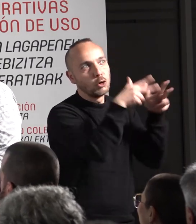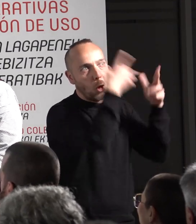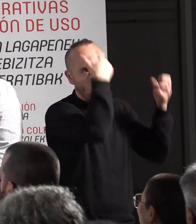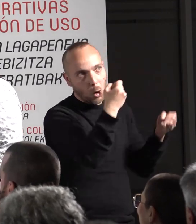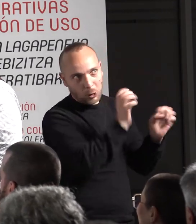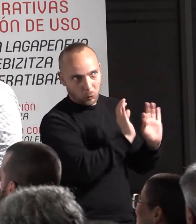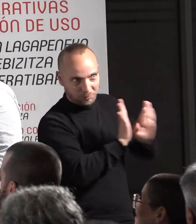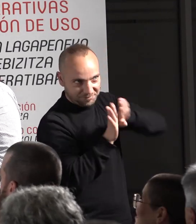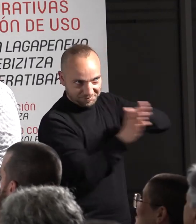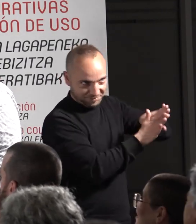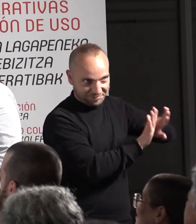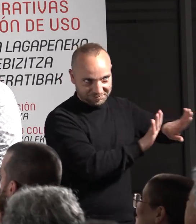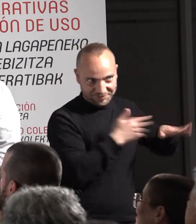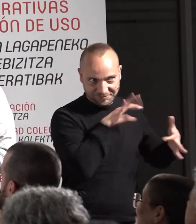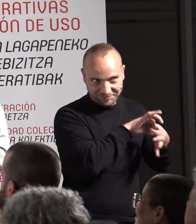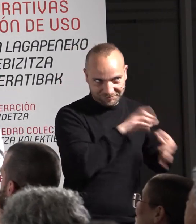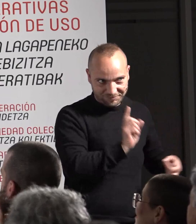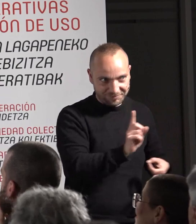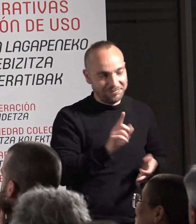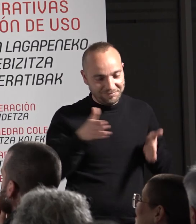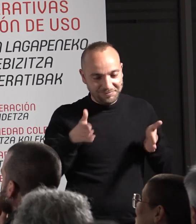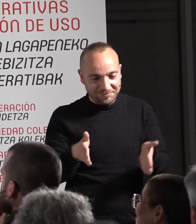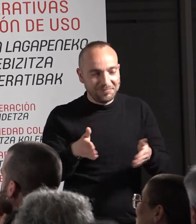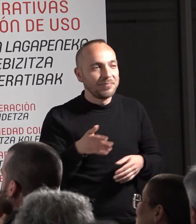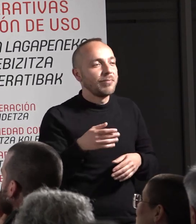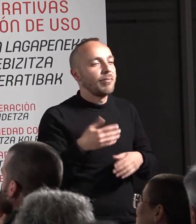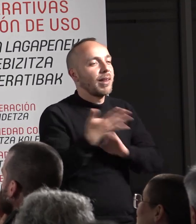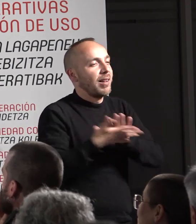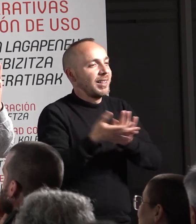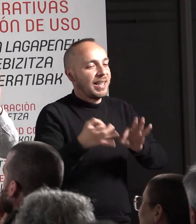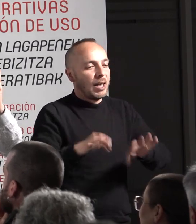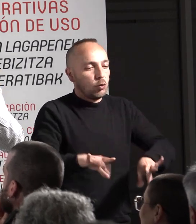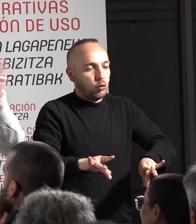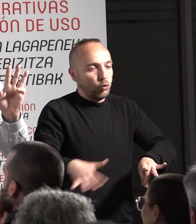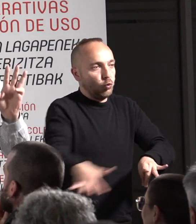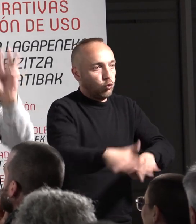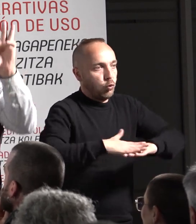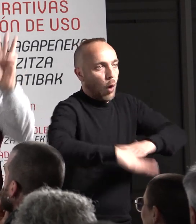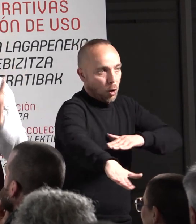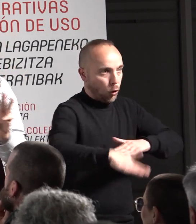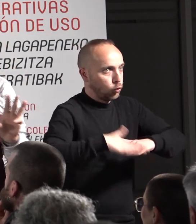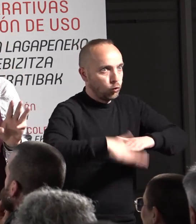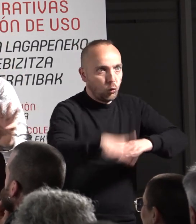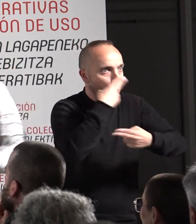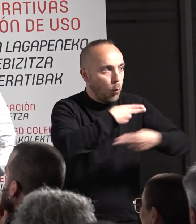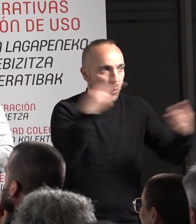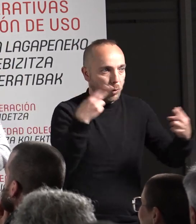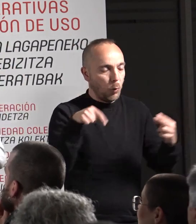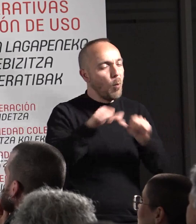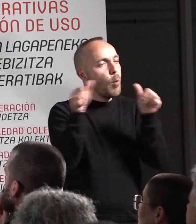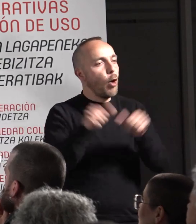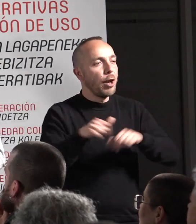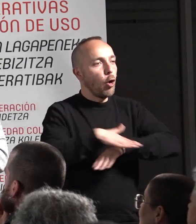estar. Primero, arrancamos del suelo. Aquí estamos hablando de suelo público. Este es un modelo de gobernanza tripartita. Es